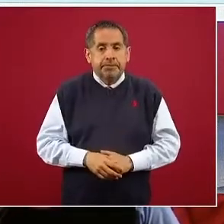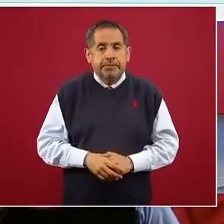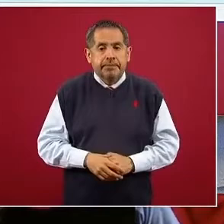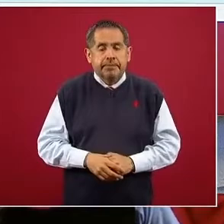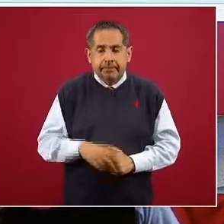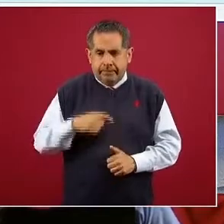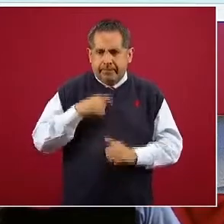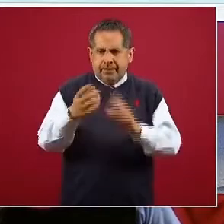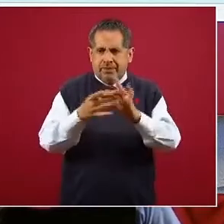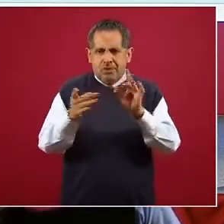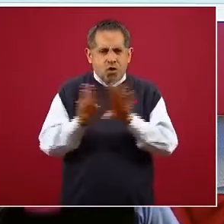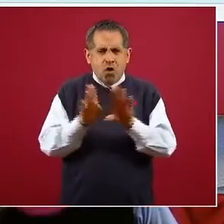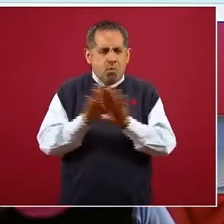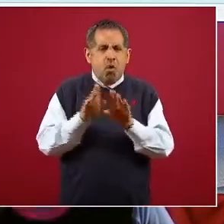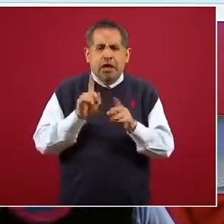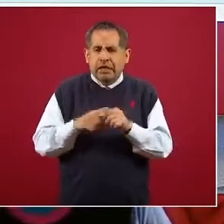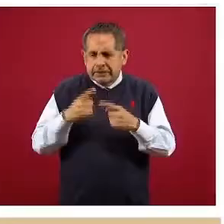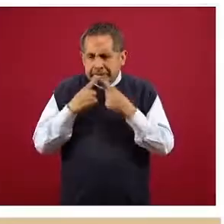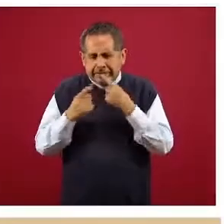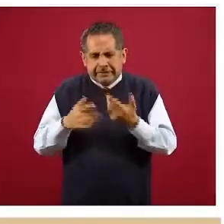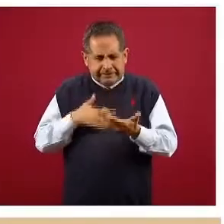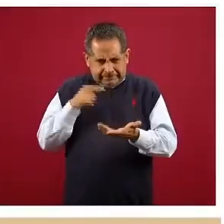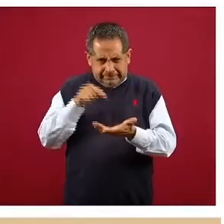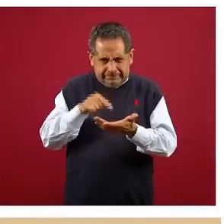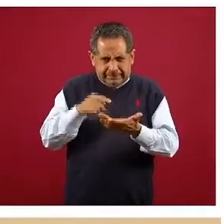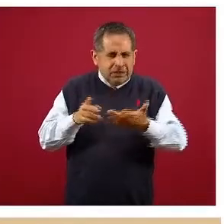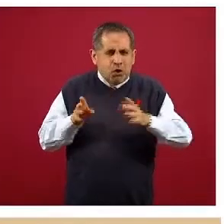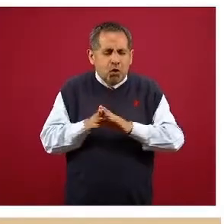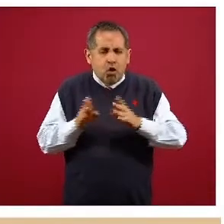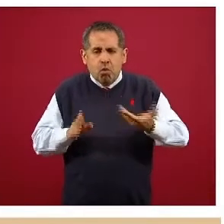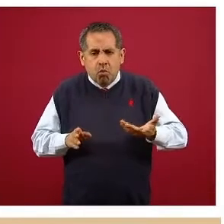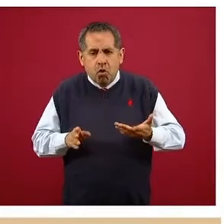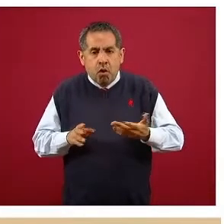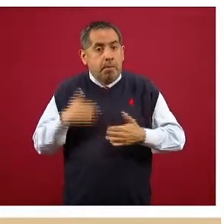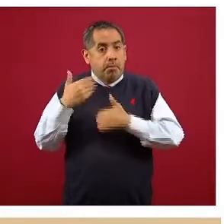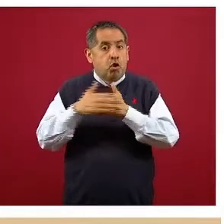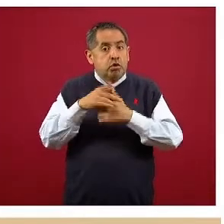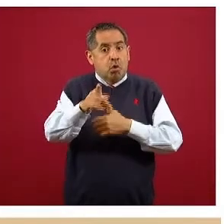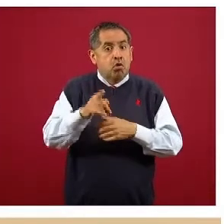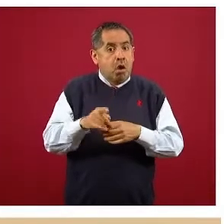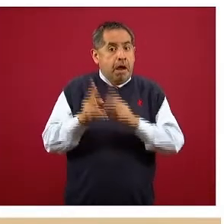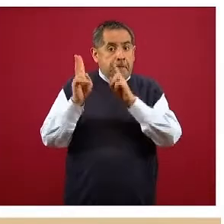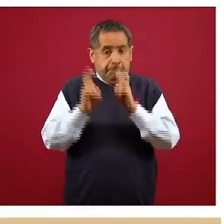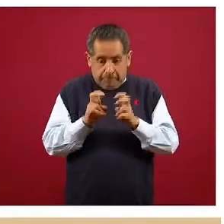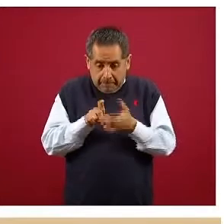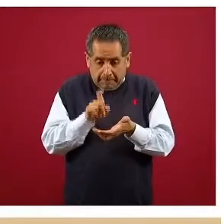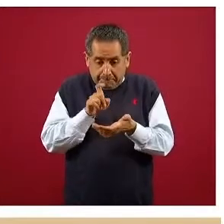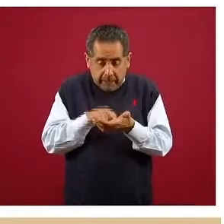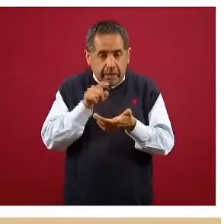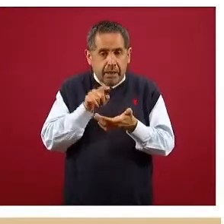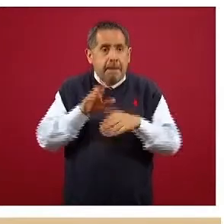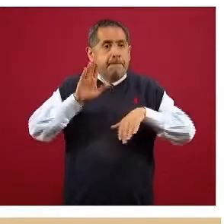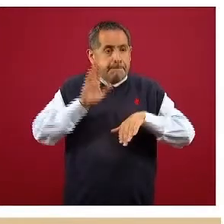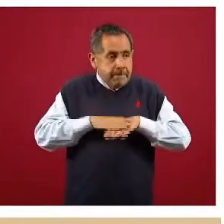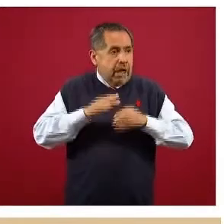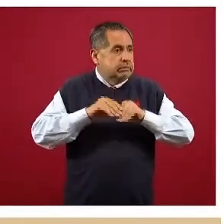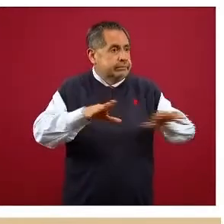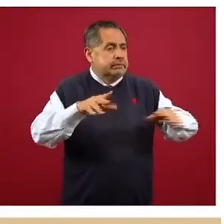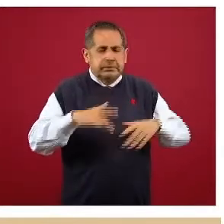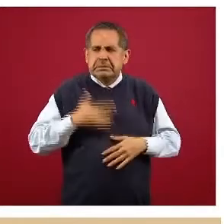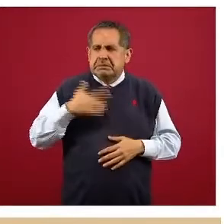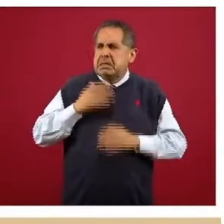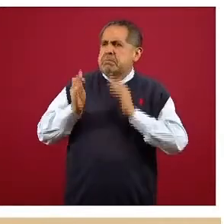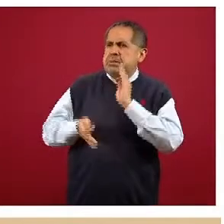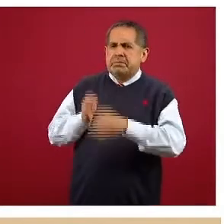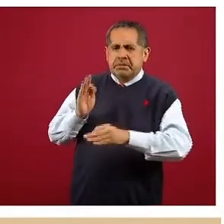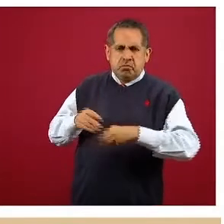Voy a explicar cómo se ha generado esta función y cómo se podrá acceder entonces a un mayor abastecimiento